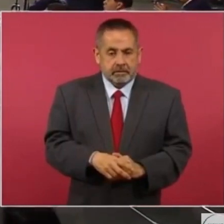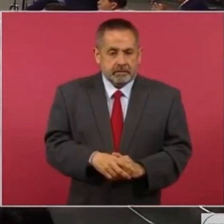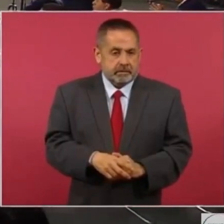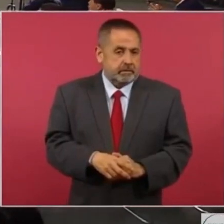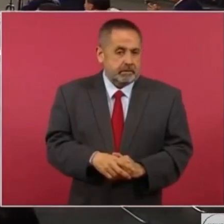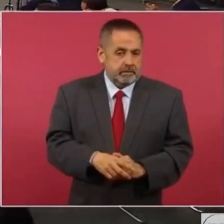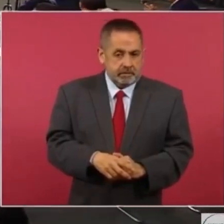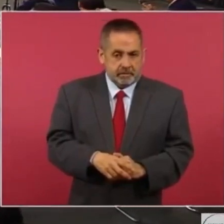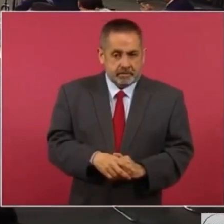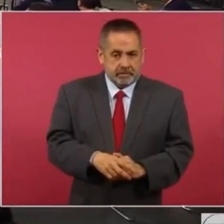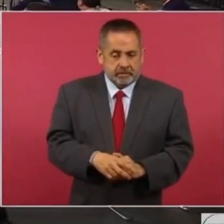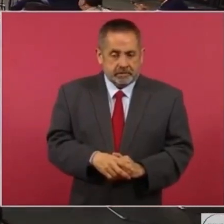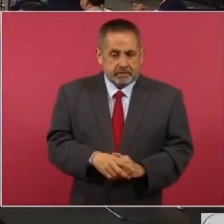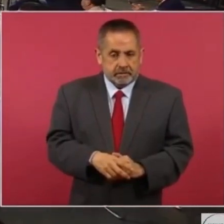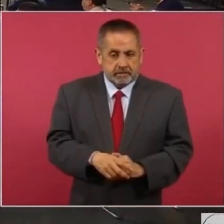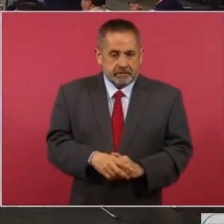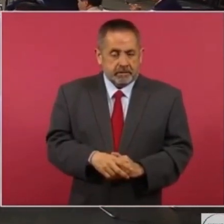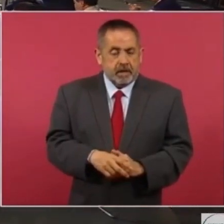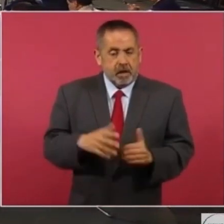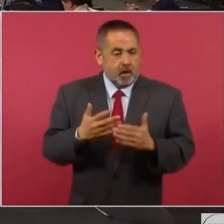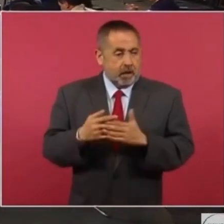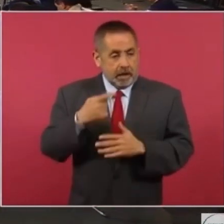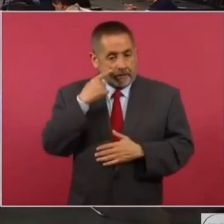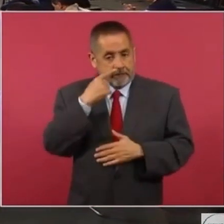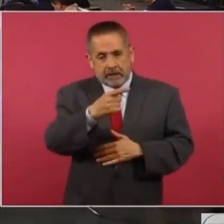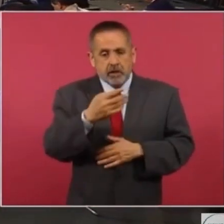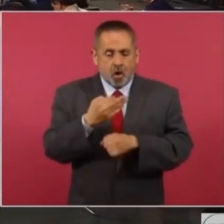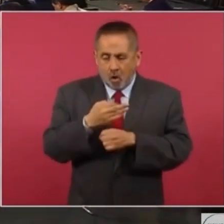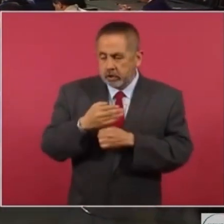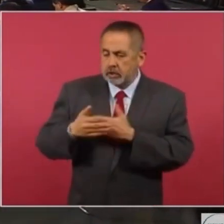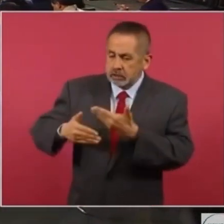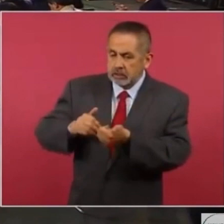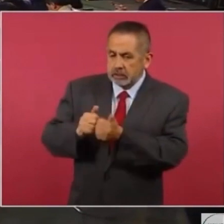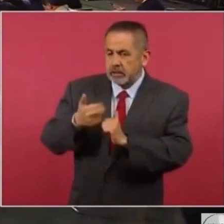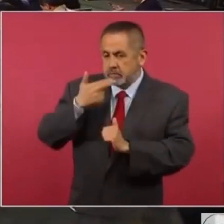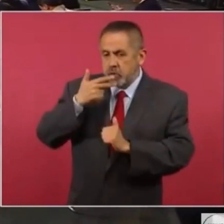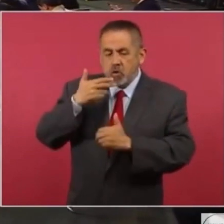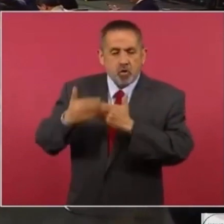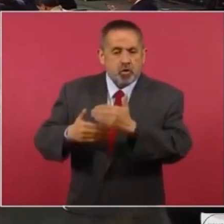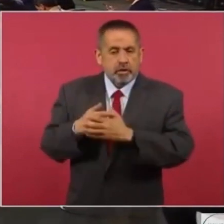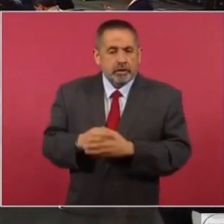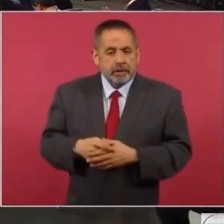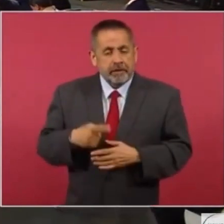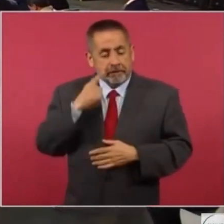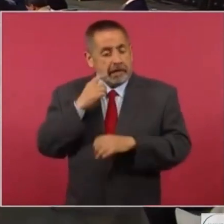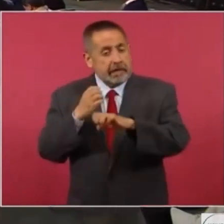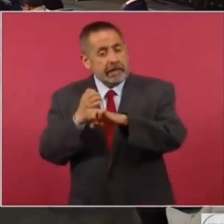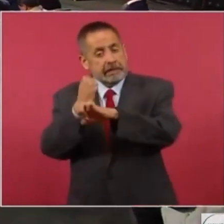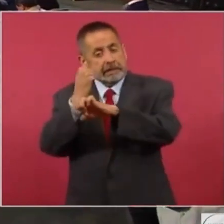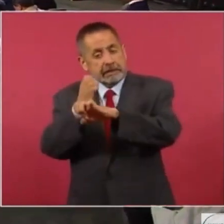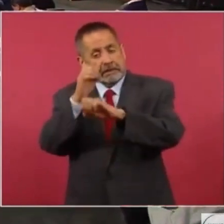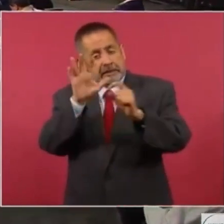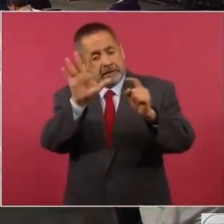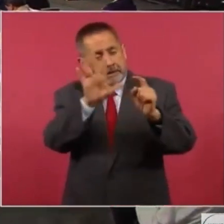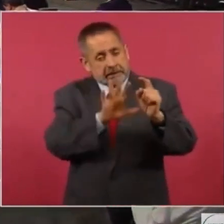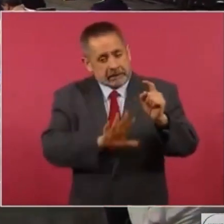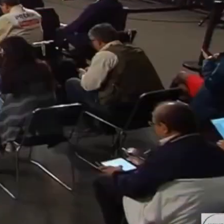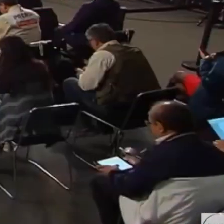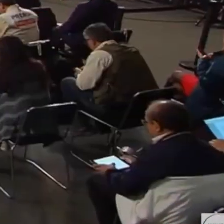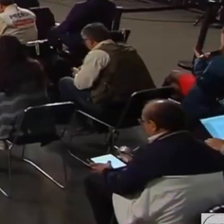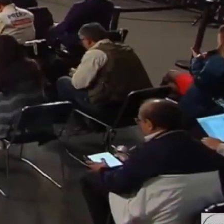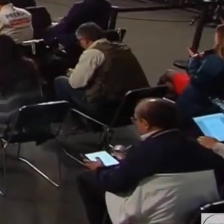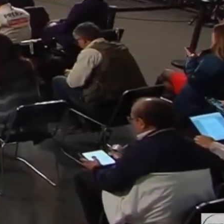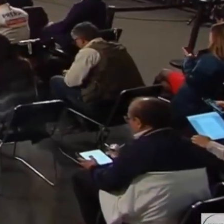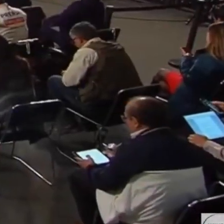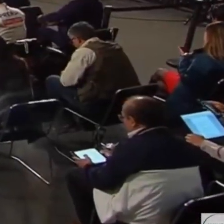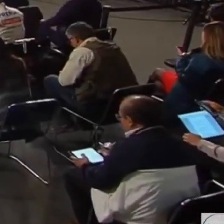ahora, fíjense lo que se ha logrado. No, todos estos estados tienen crecimiento